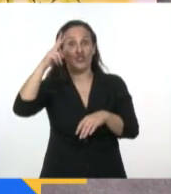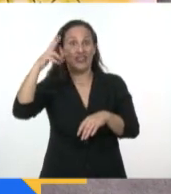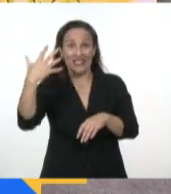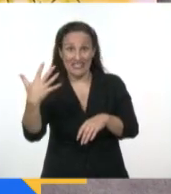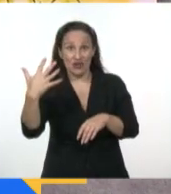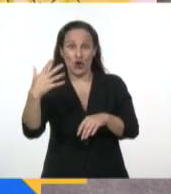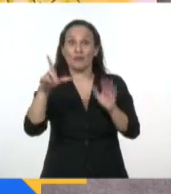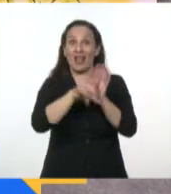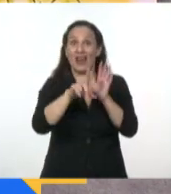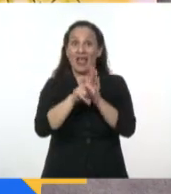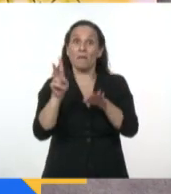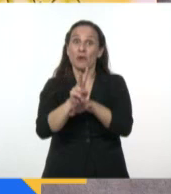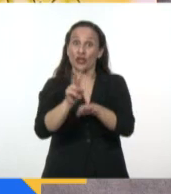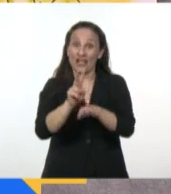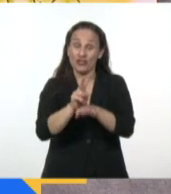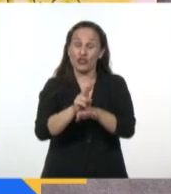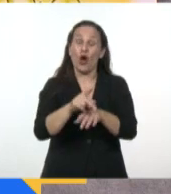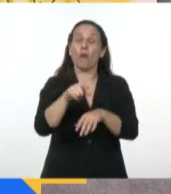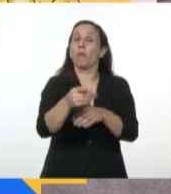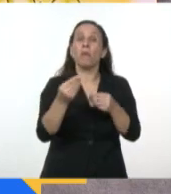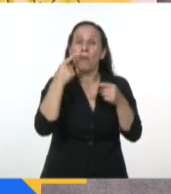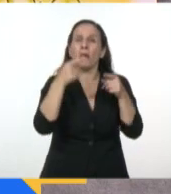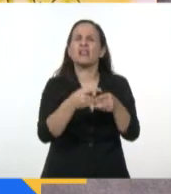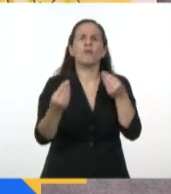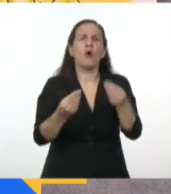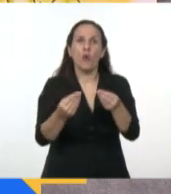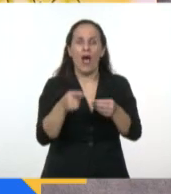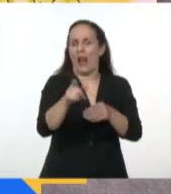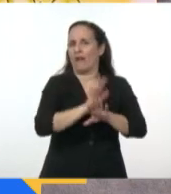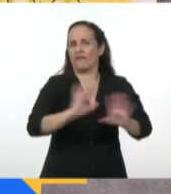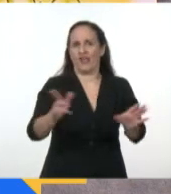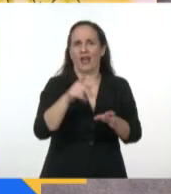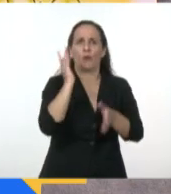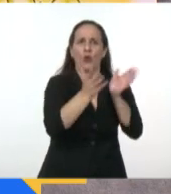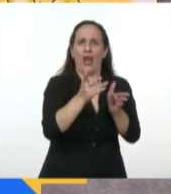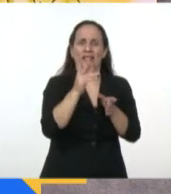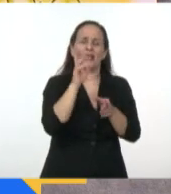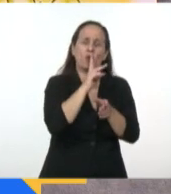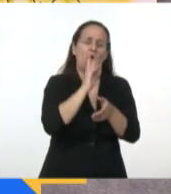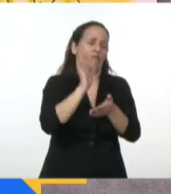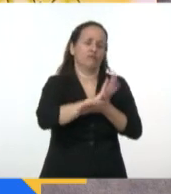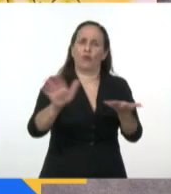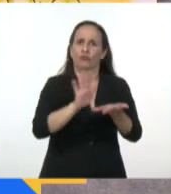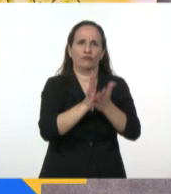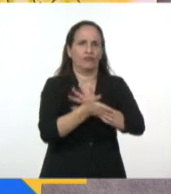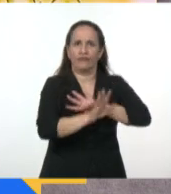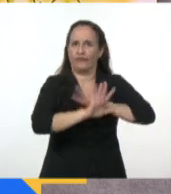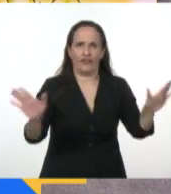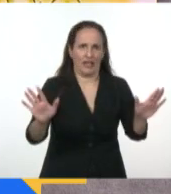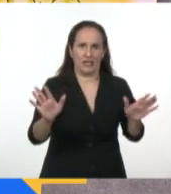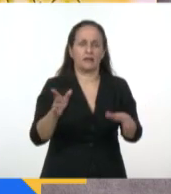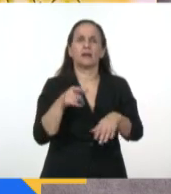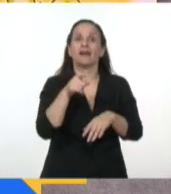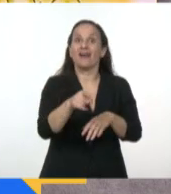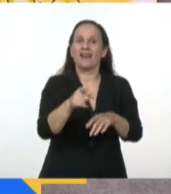26.485, Ley de Protección Integral para Prevenir, Sancionar y Erradicar la Violencia contra las Mujeres en los ámbitos en que se desarrollen sus